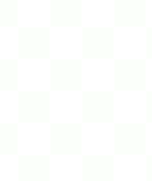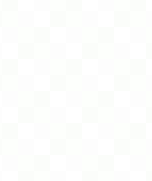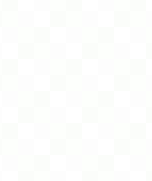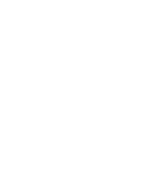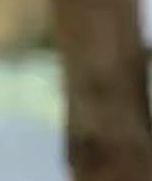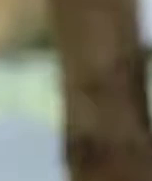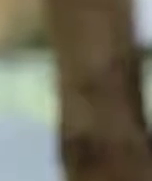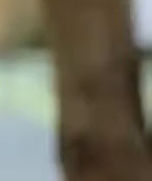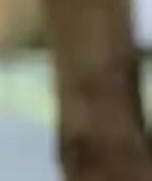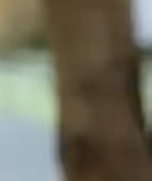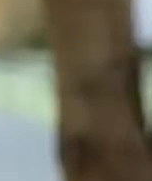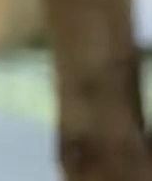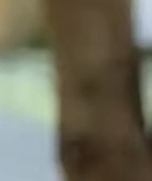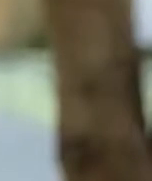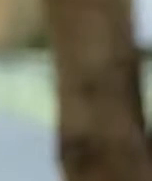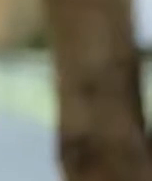y